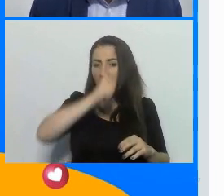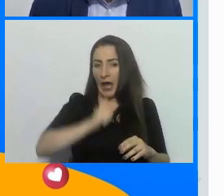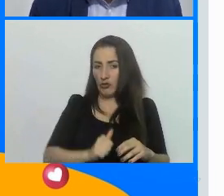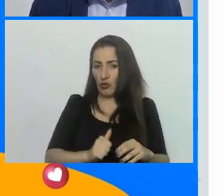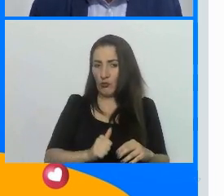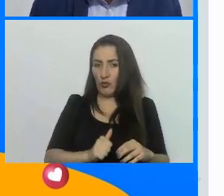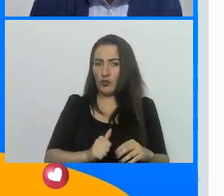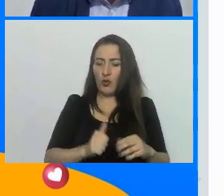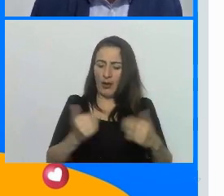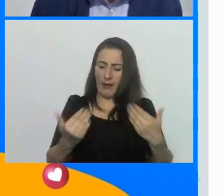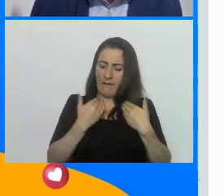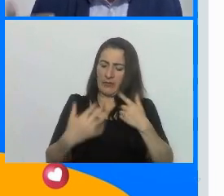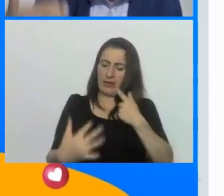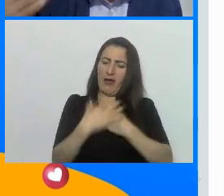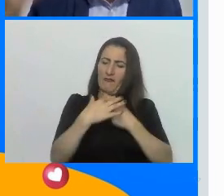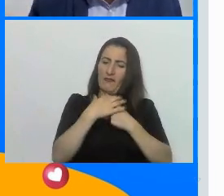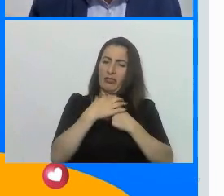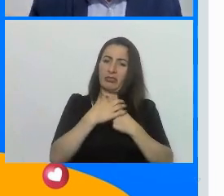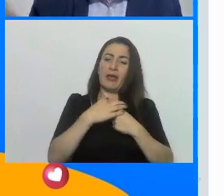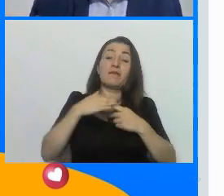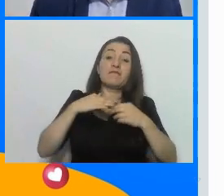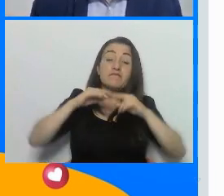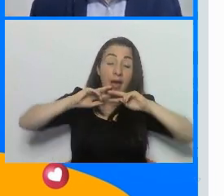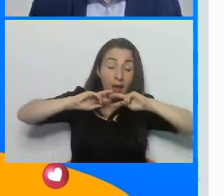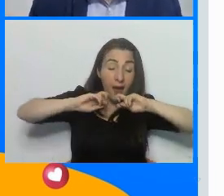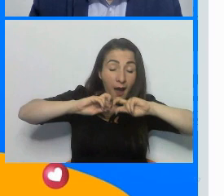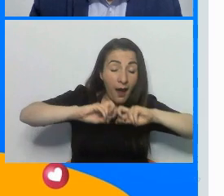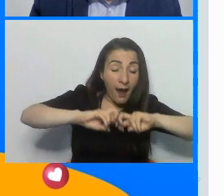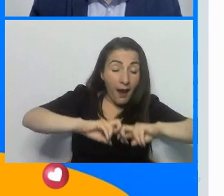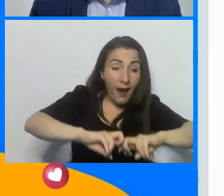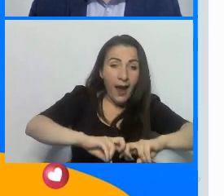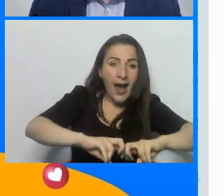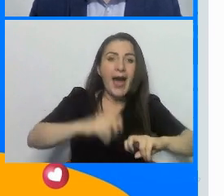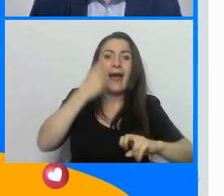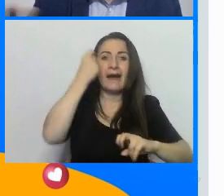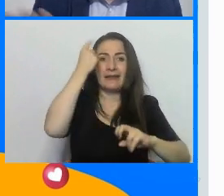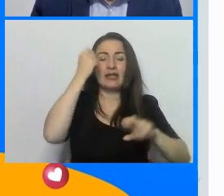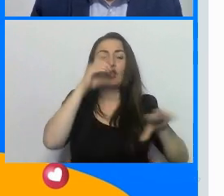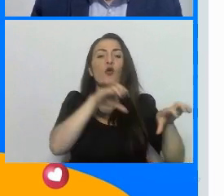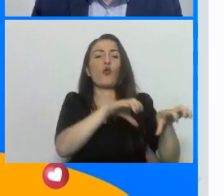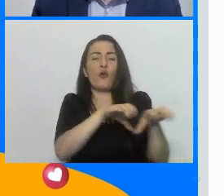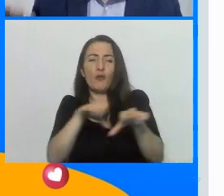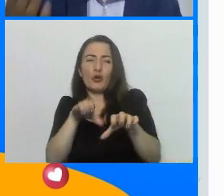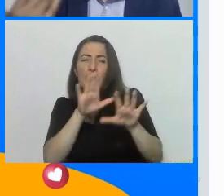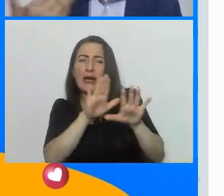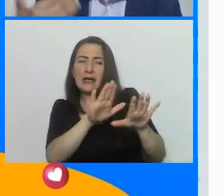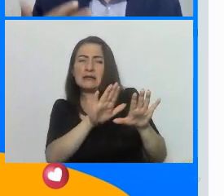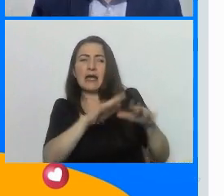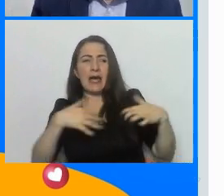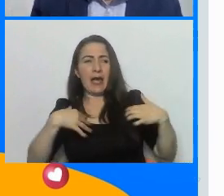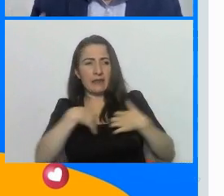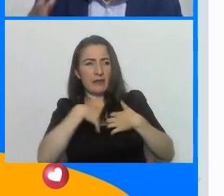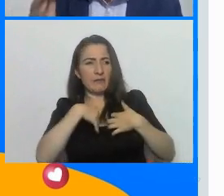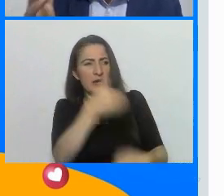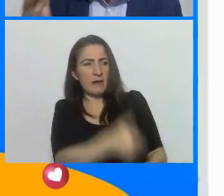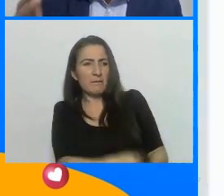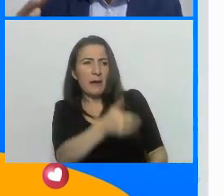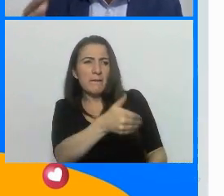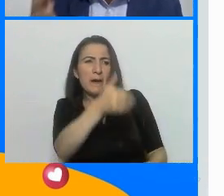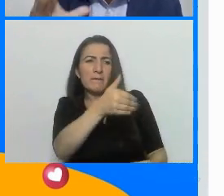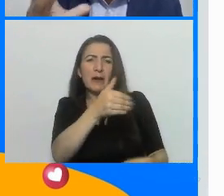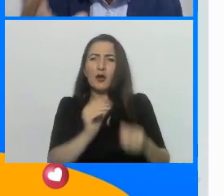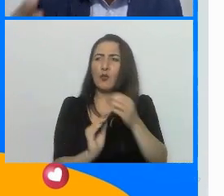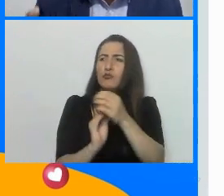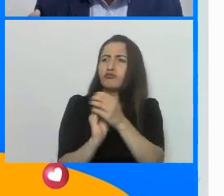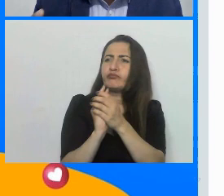en cómo nos afecta. Sin embargo, él va más allá y empieza a entender el comportamiento de los animales, el crecimiento de las plantas. Él empieza